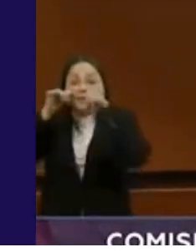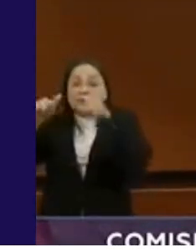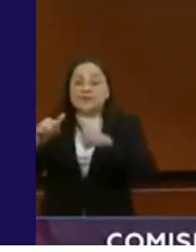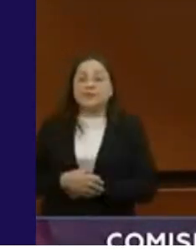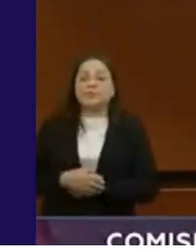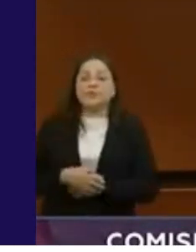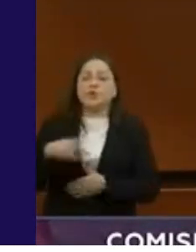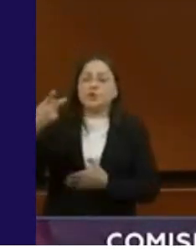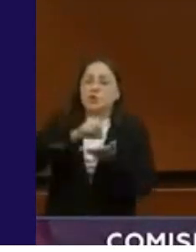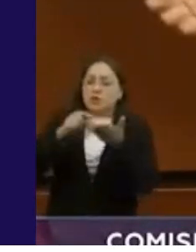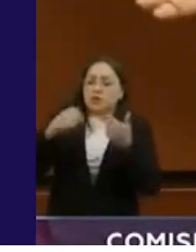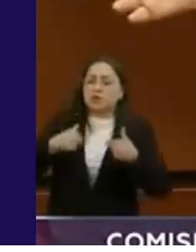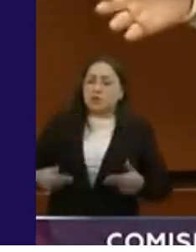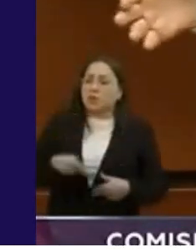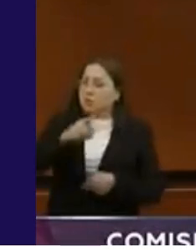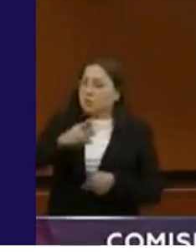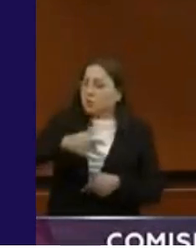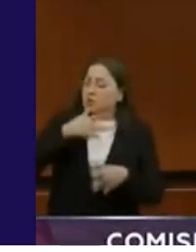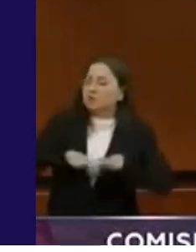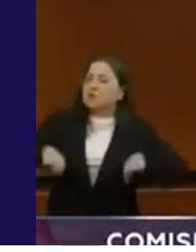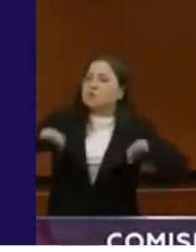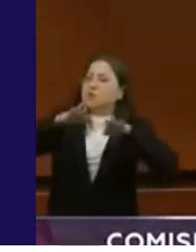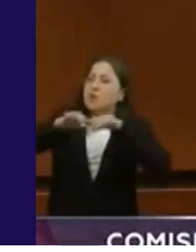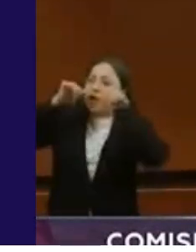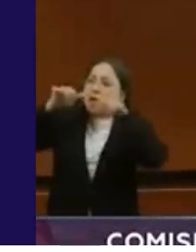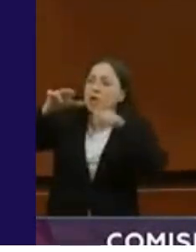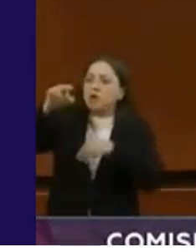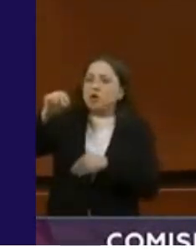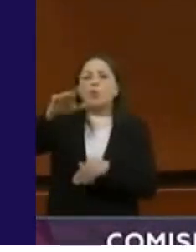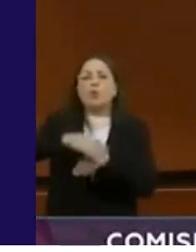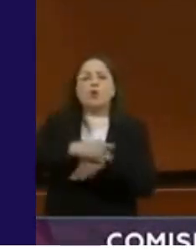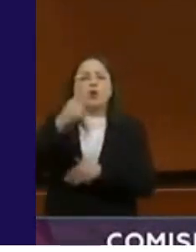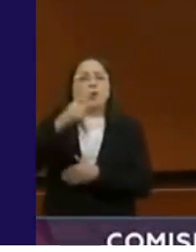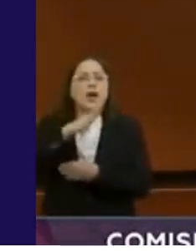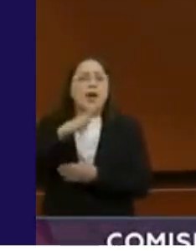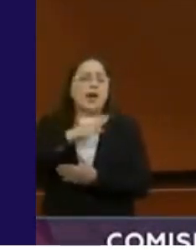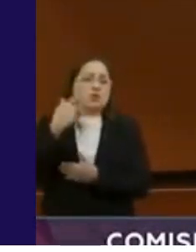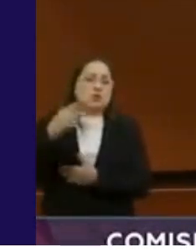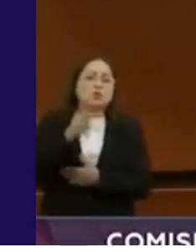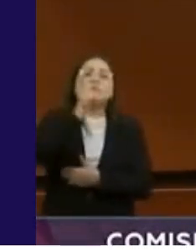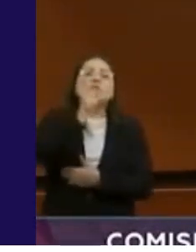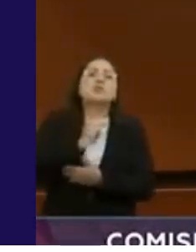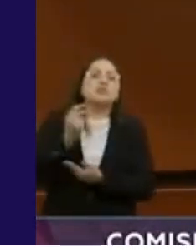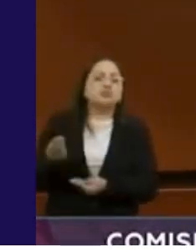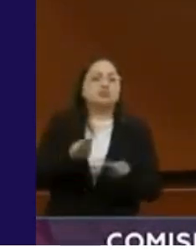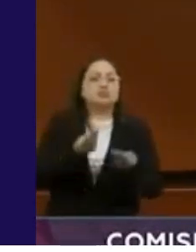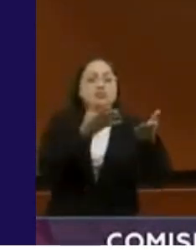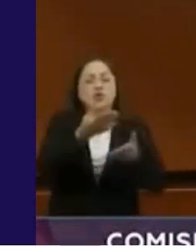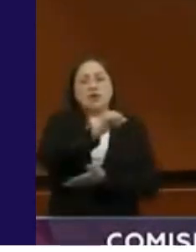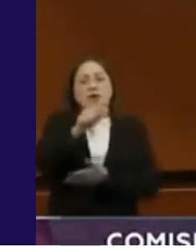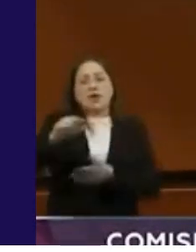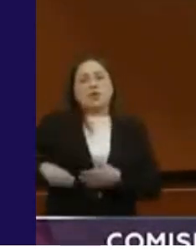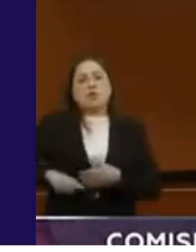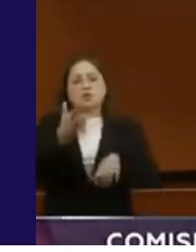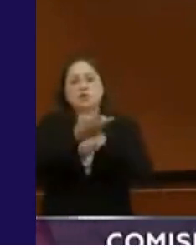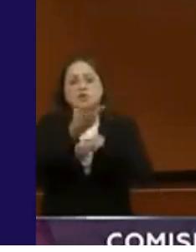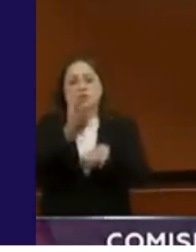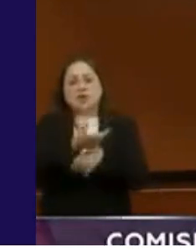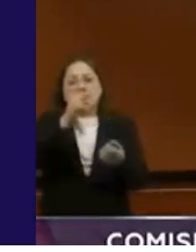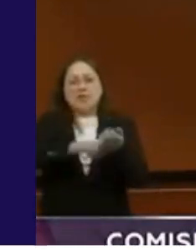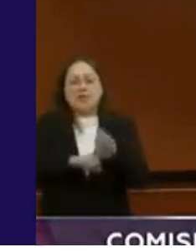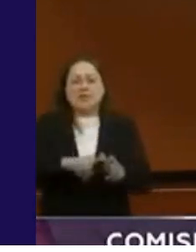en Arabia Saudita? Pues creo que no les importa porque les llega el petróleo a sus patrones, el gobierno de Estados Unidos. Pandilla